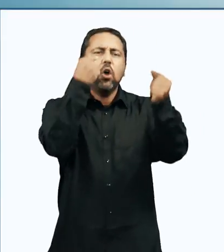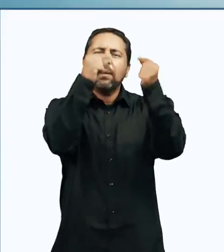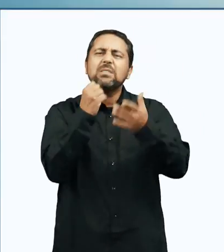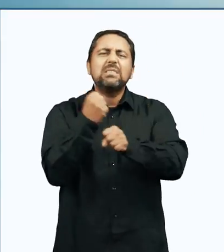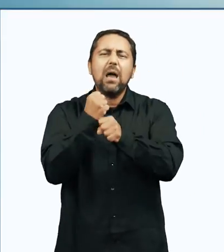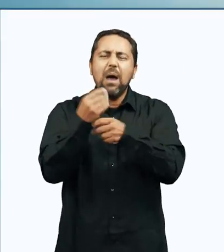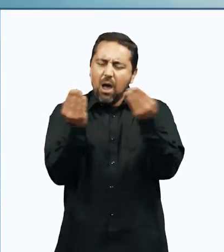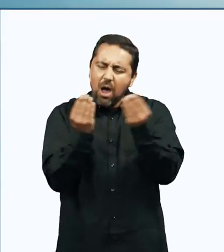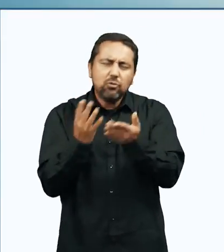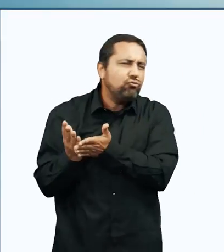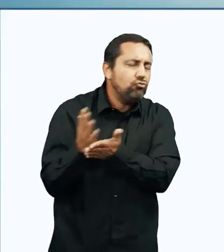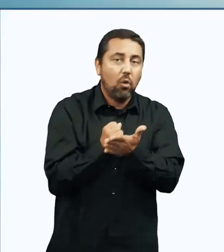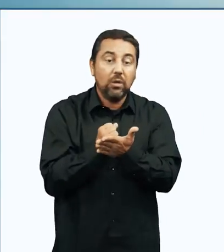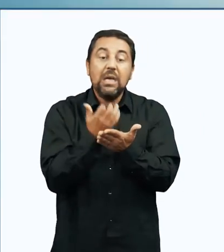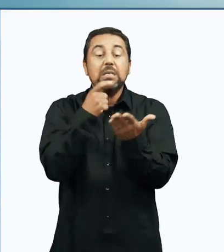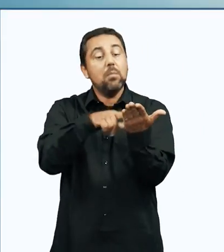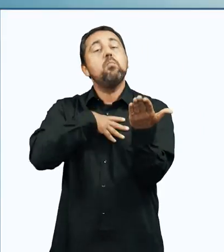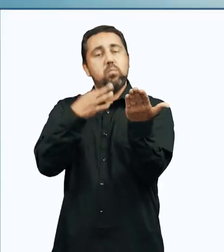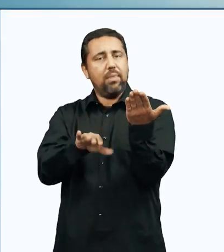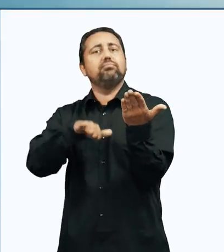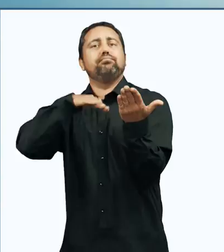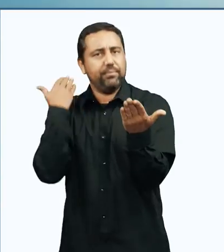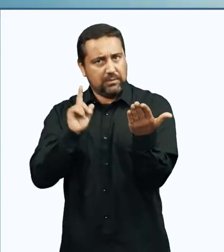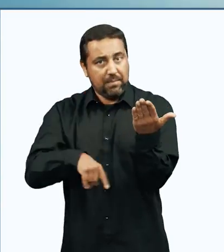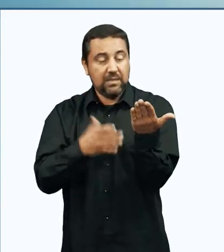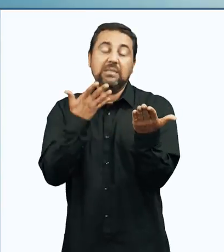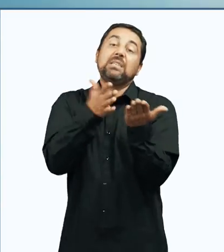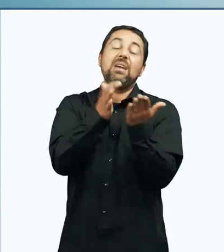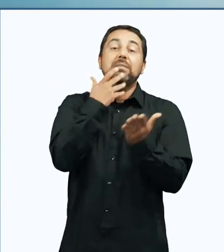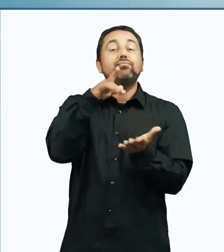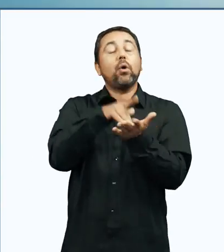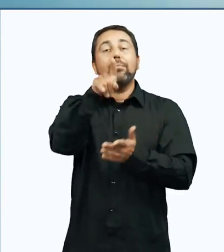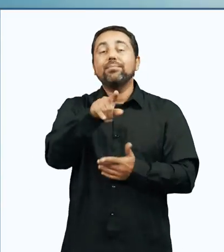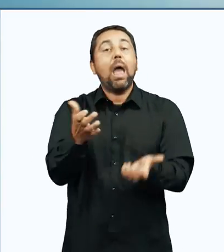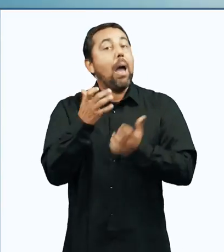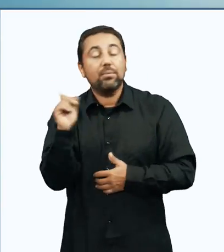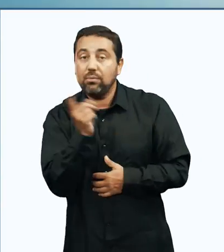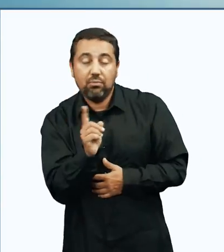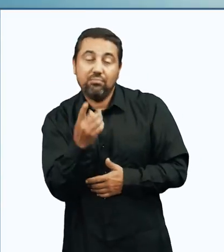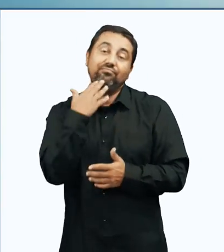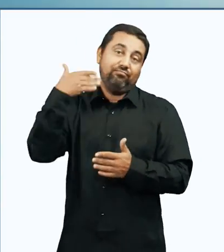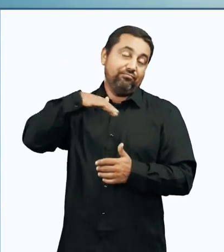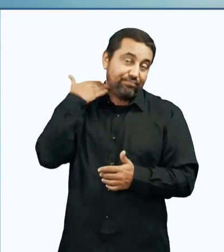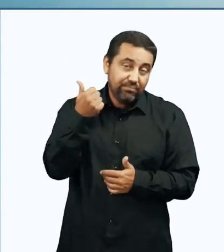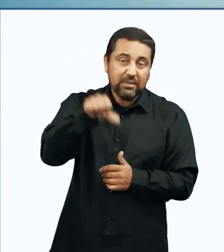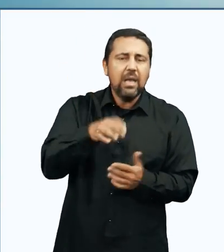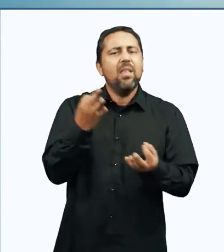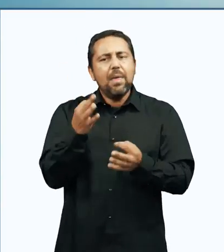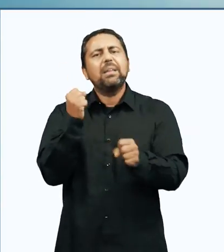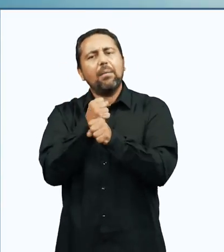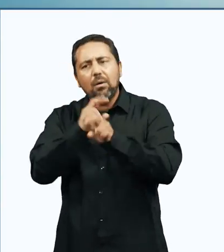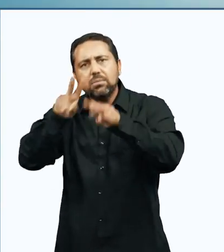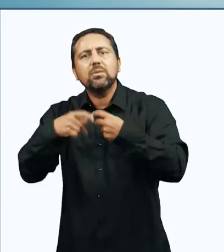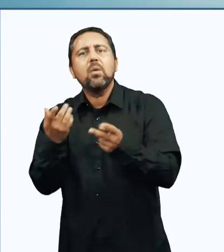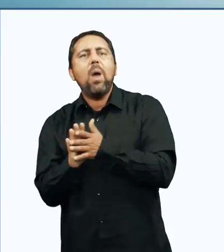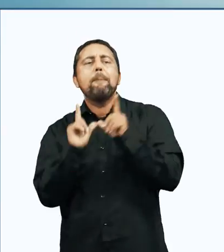corregimos todos los trabajos y cuando es necesario se suspende en caso de un haber obtenido un no apto el estudiante debe volver a